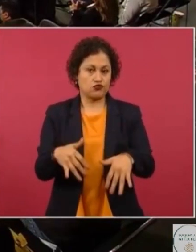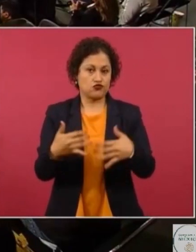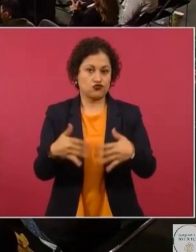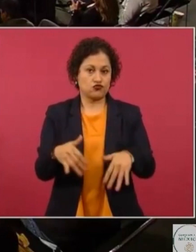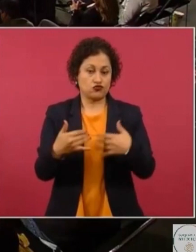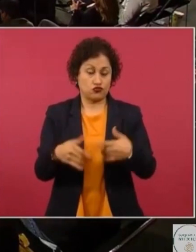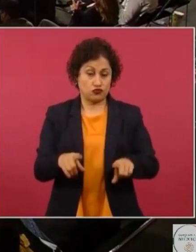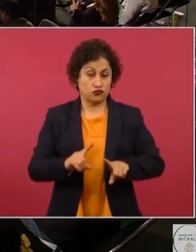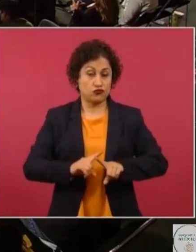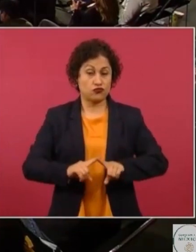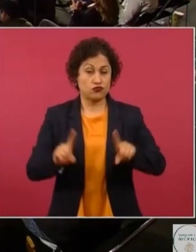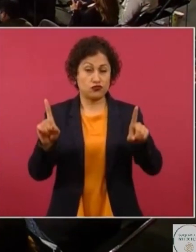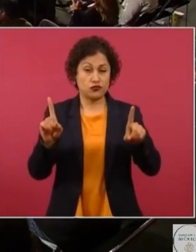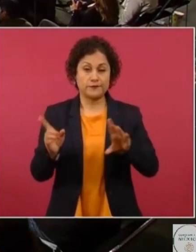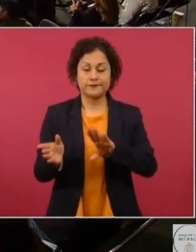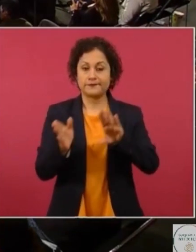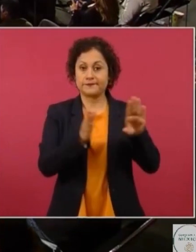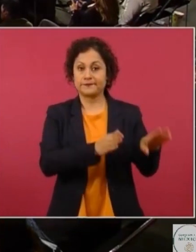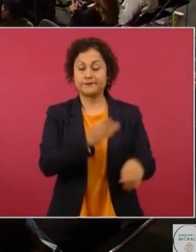Esto también